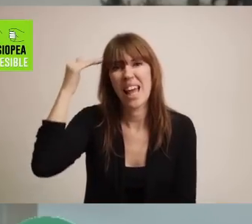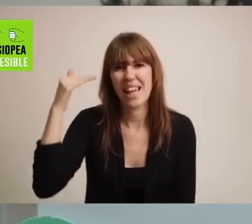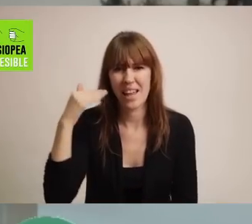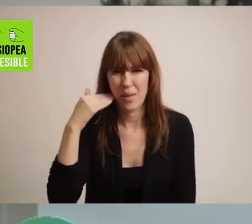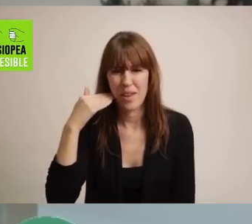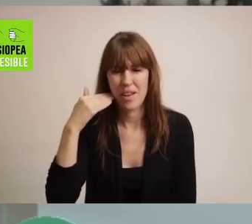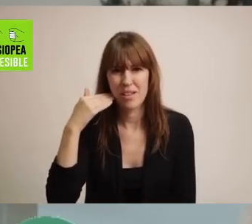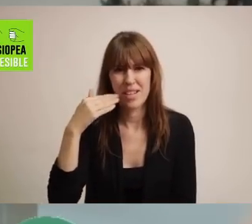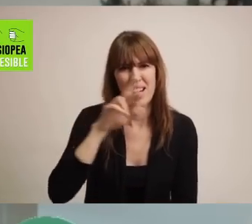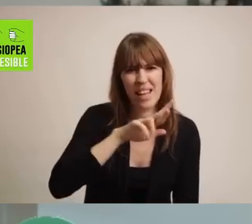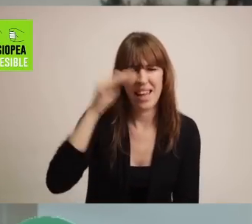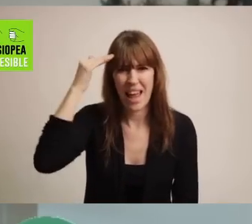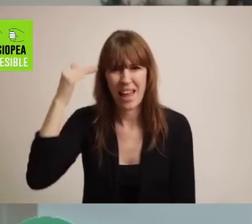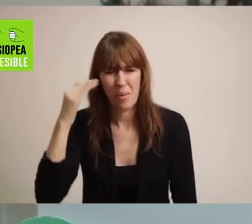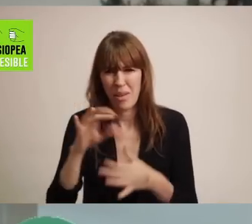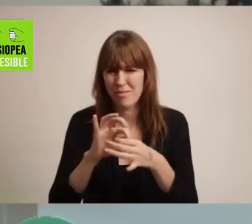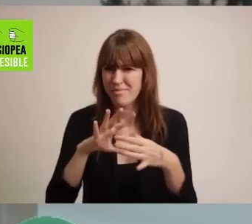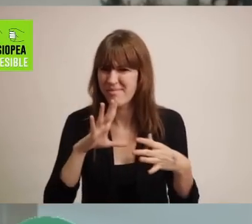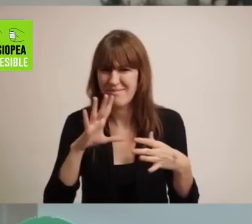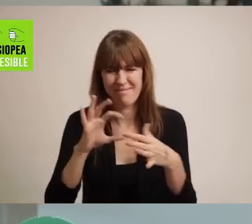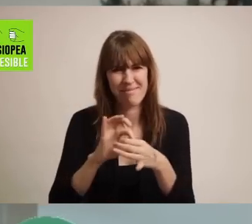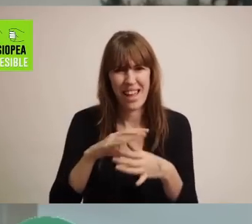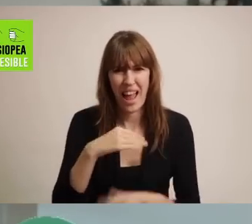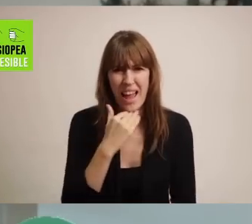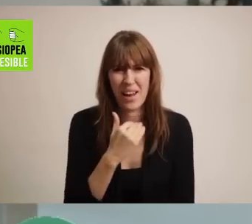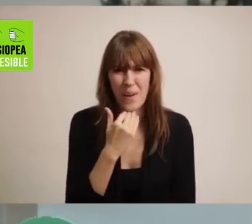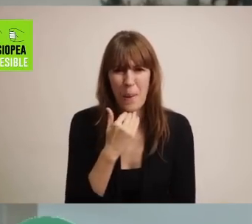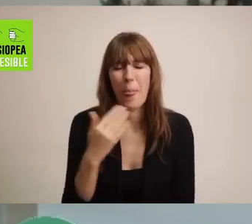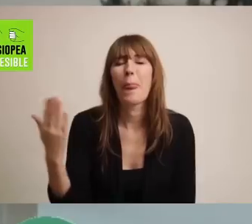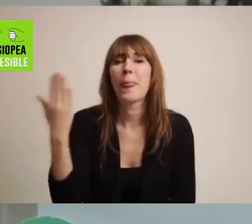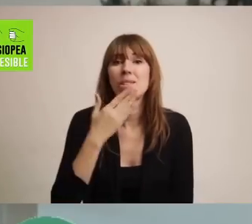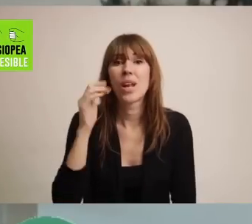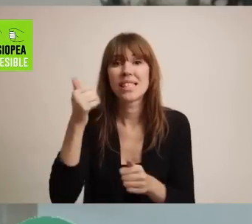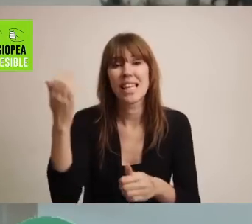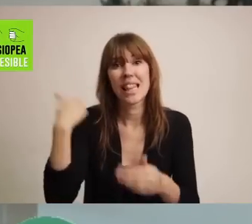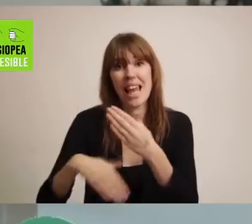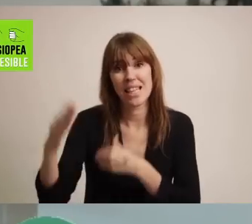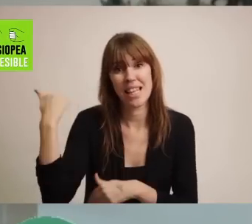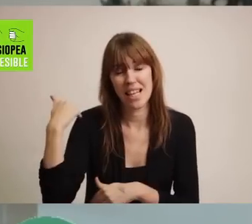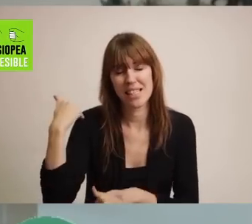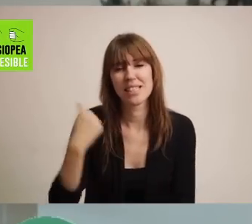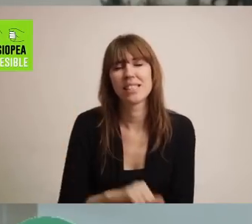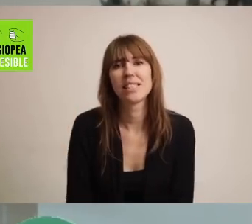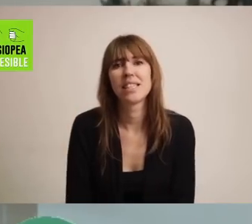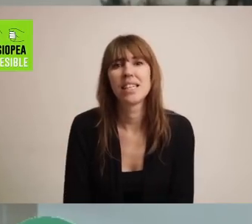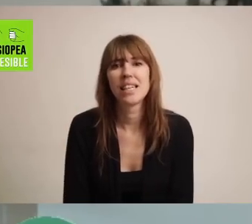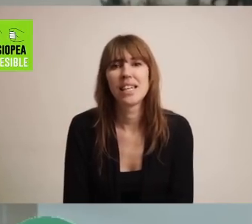que ver el Reiki con lo egipcio? En las escuelas iniciáticas egipcias